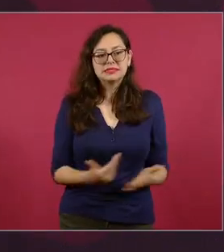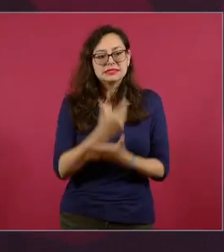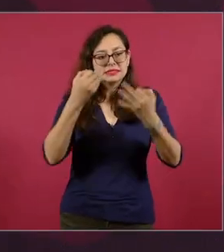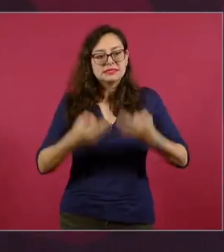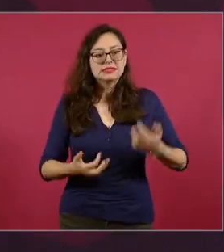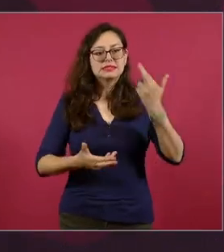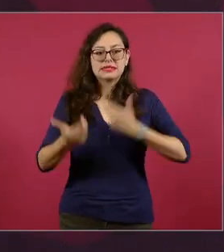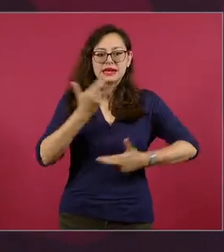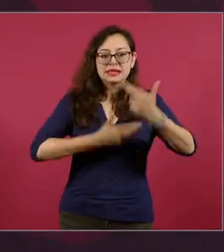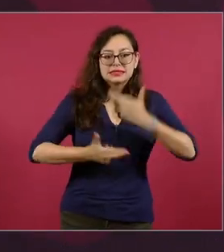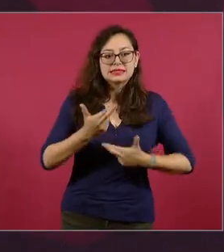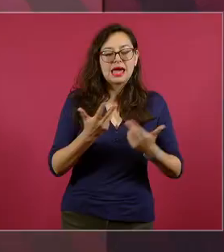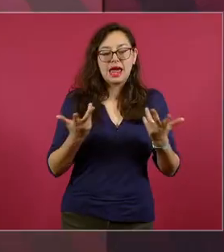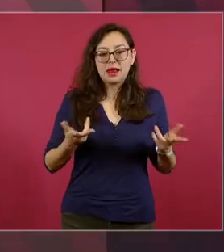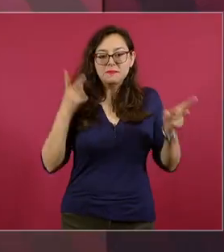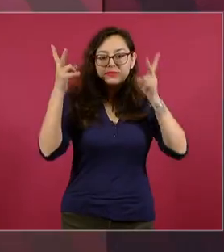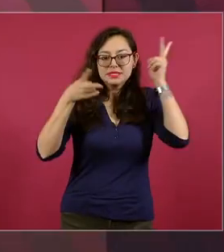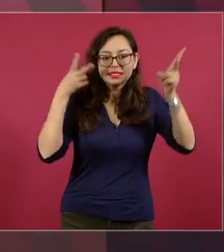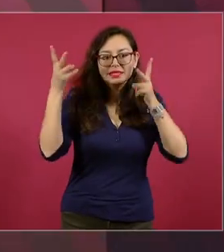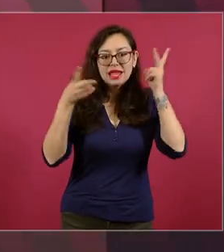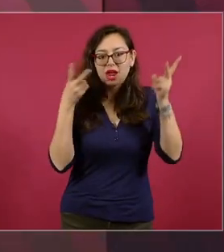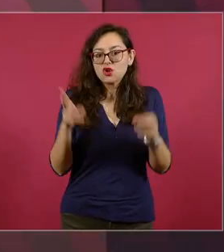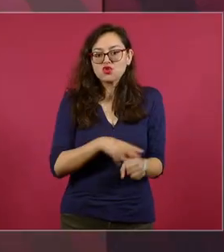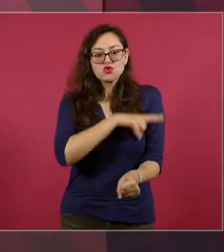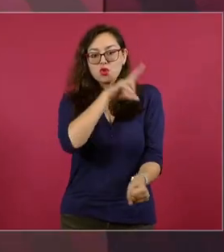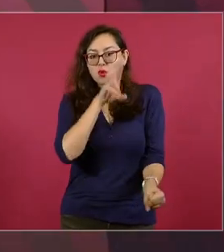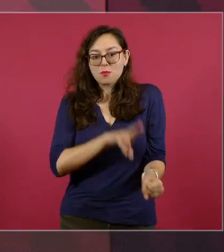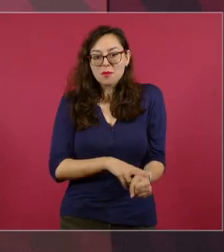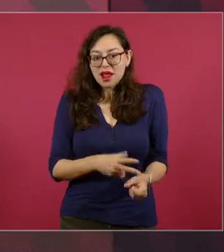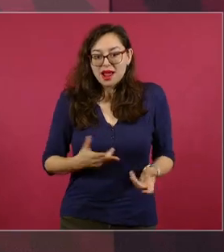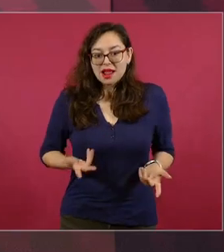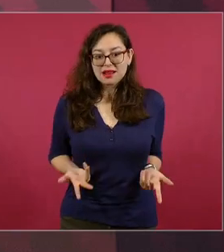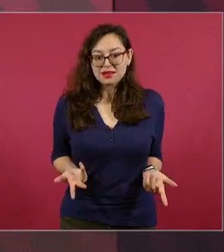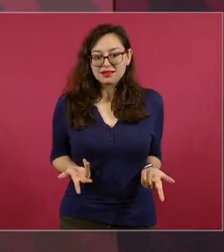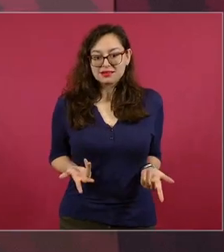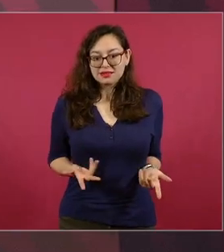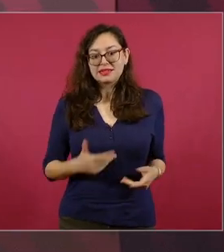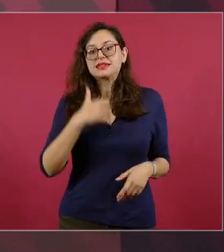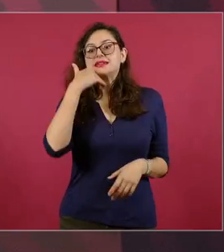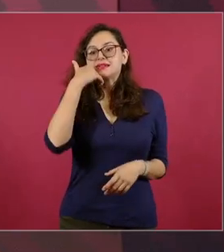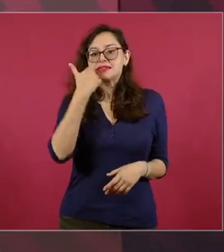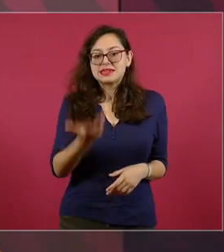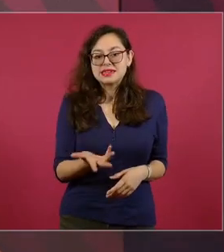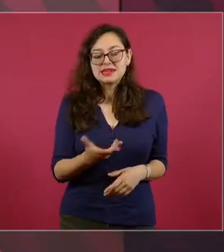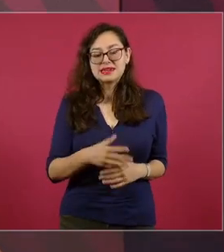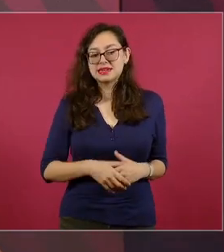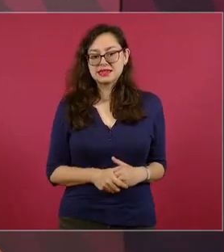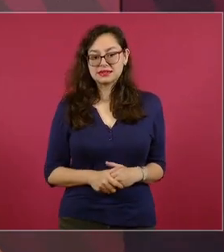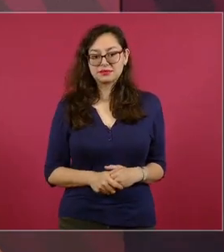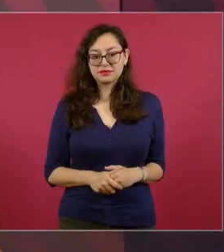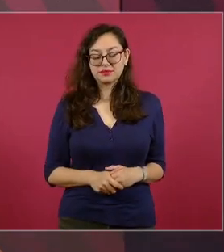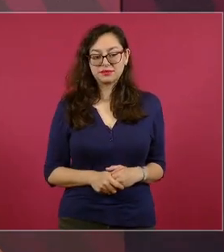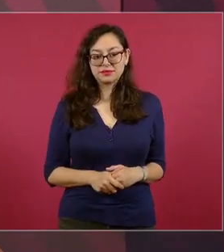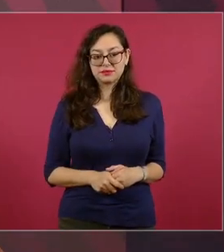visitar su pueblo o los pueblos de los familiares.